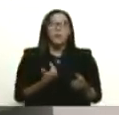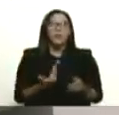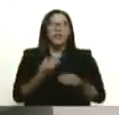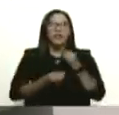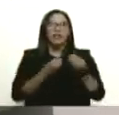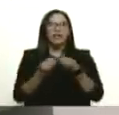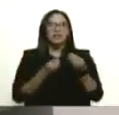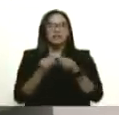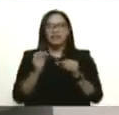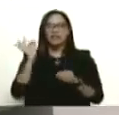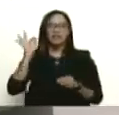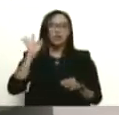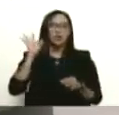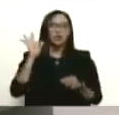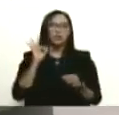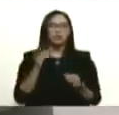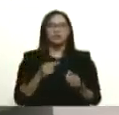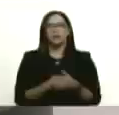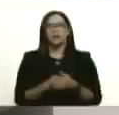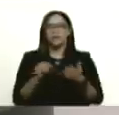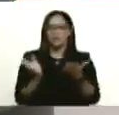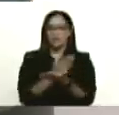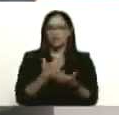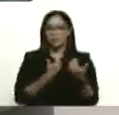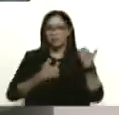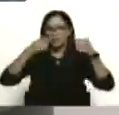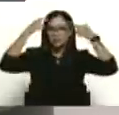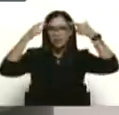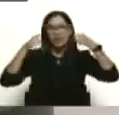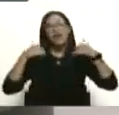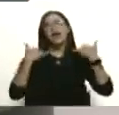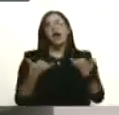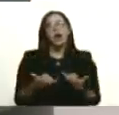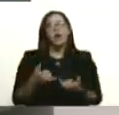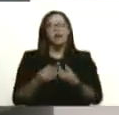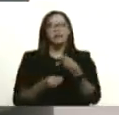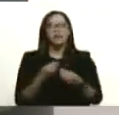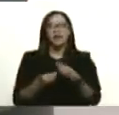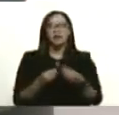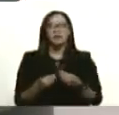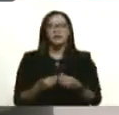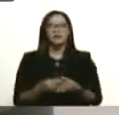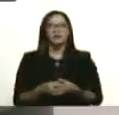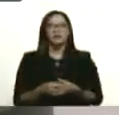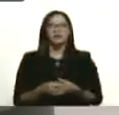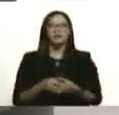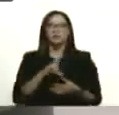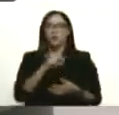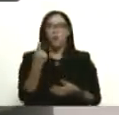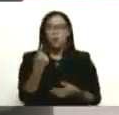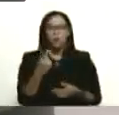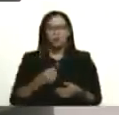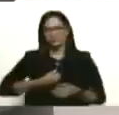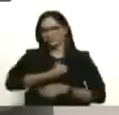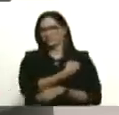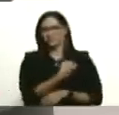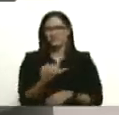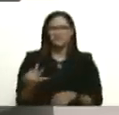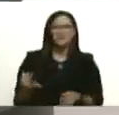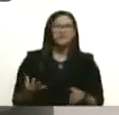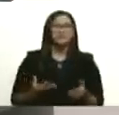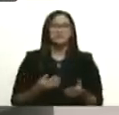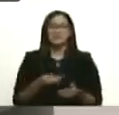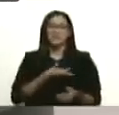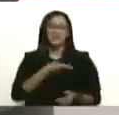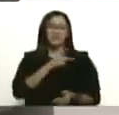elaborarse el discurso que justificara el derrocamiento del presidente Chávez. Ahora se elaboran, no uno, decenas, centenas de